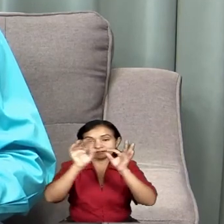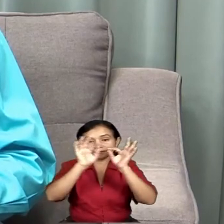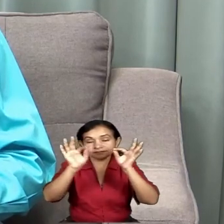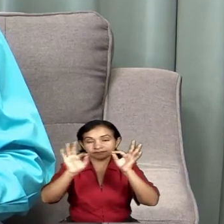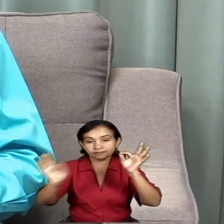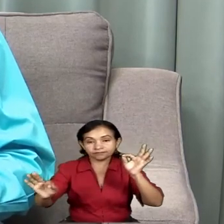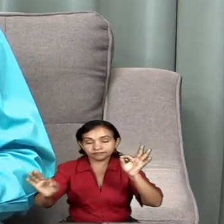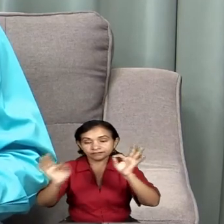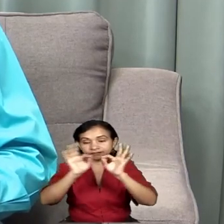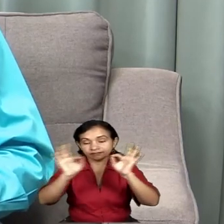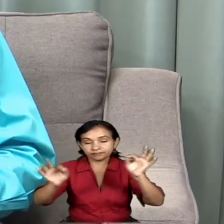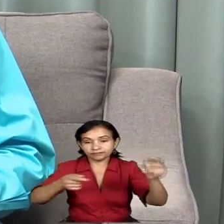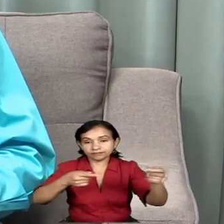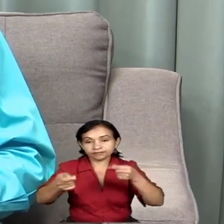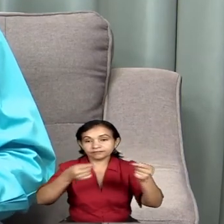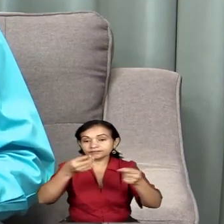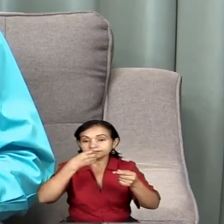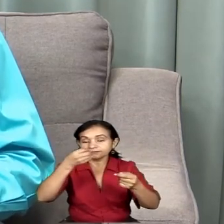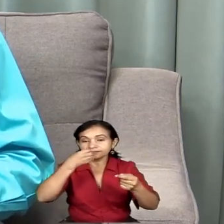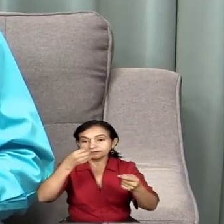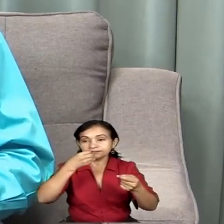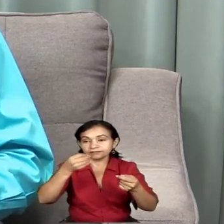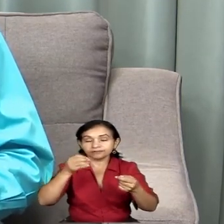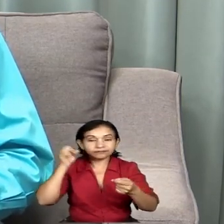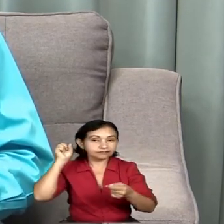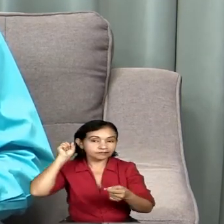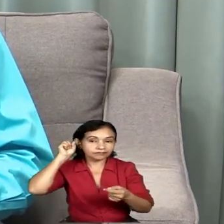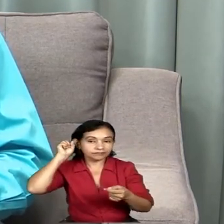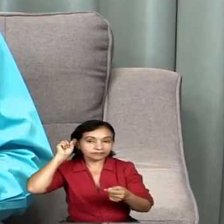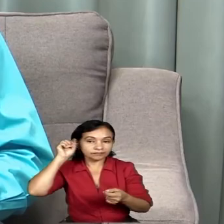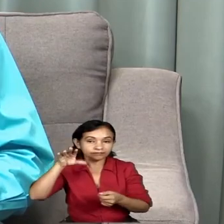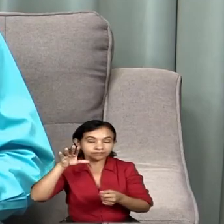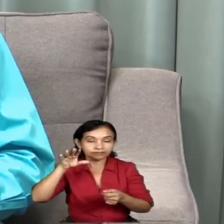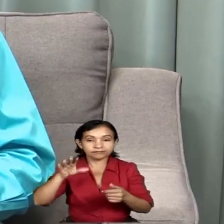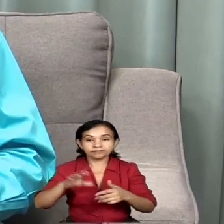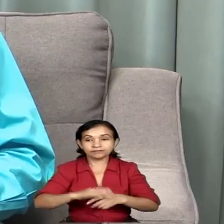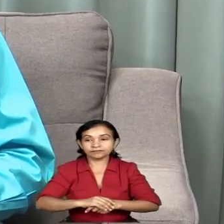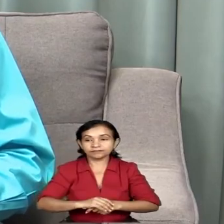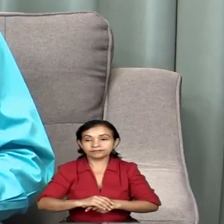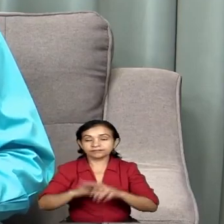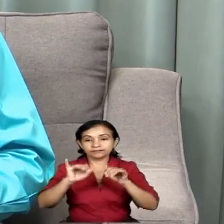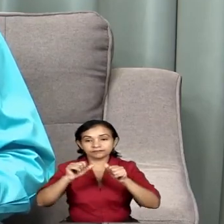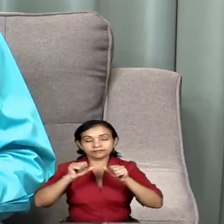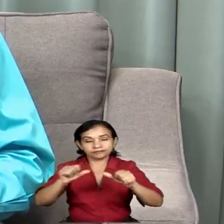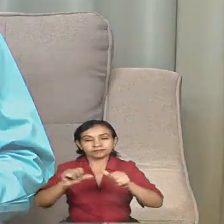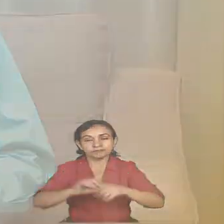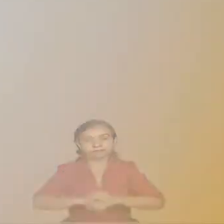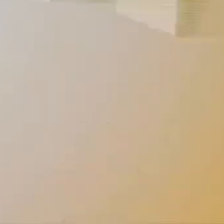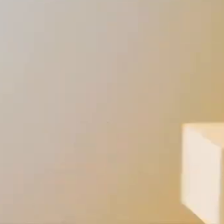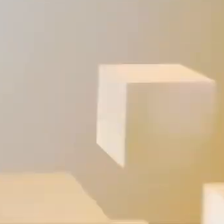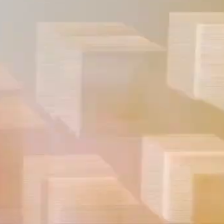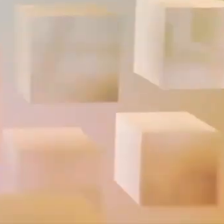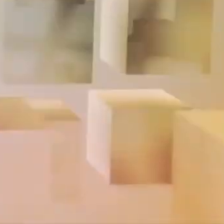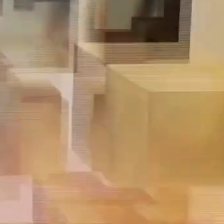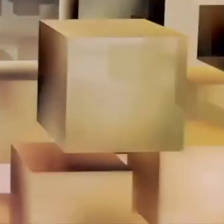Gastronómico Internacional que es promovido precisamente por el Instituto Nicaragüense de Turismo. Ya volvemos.